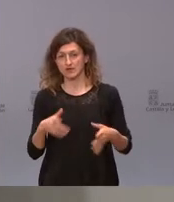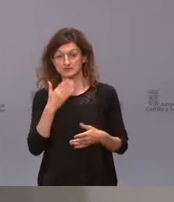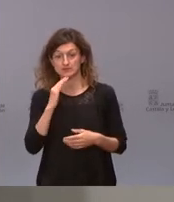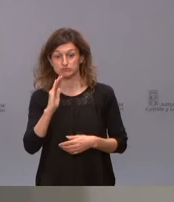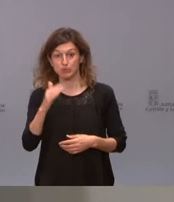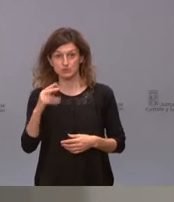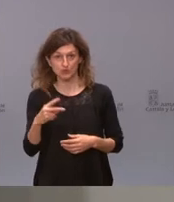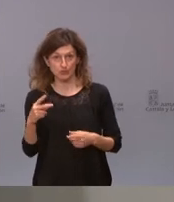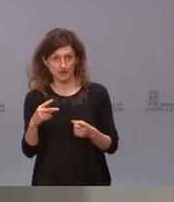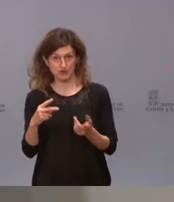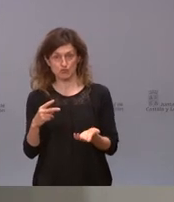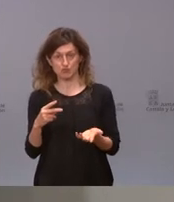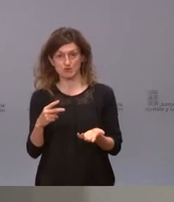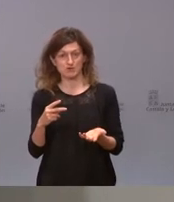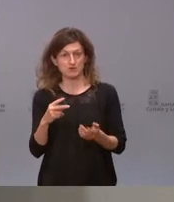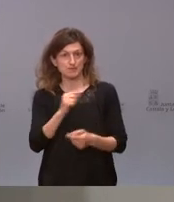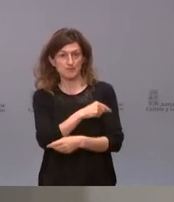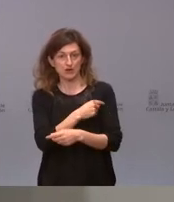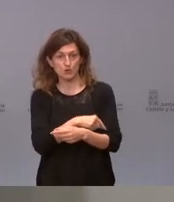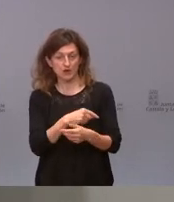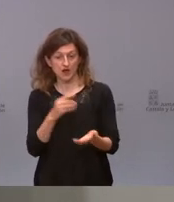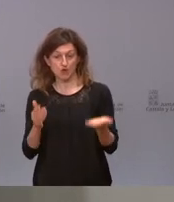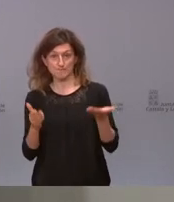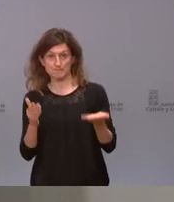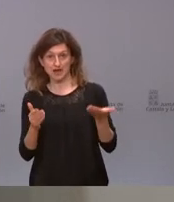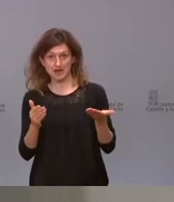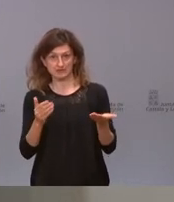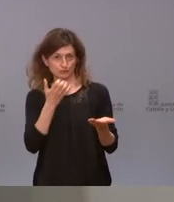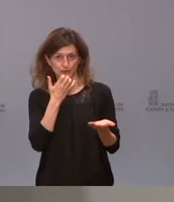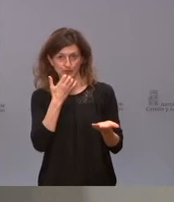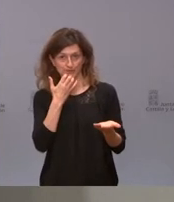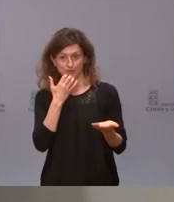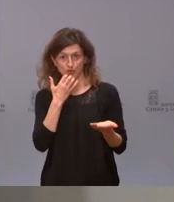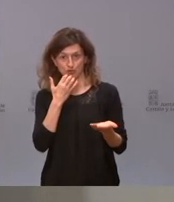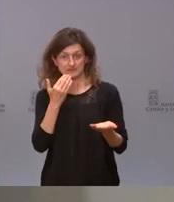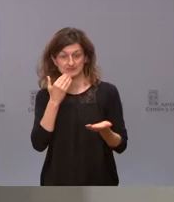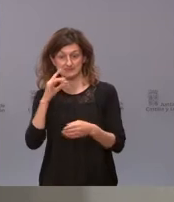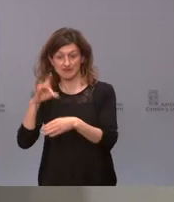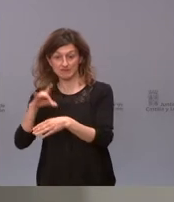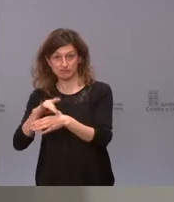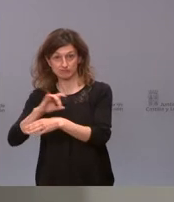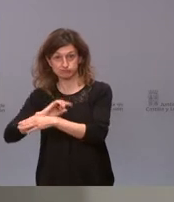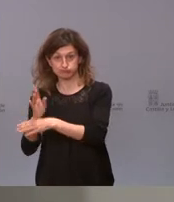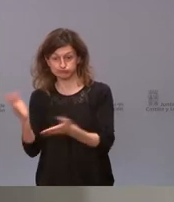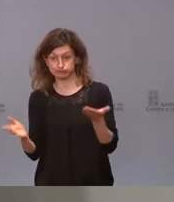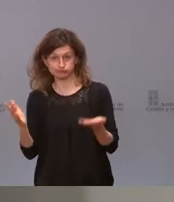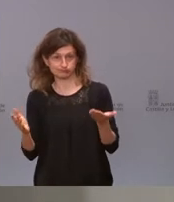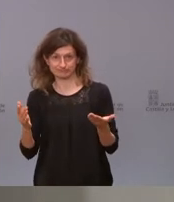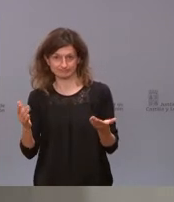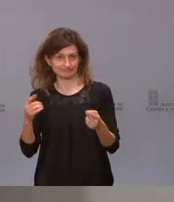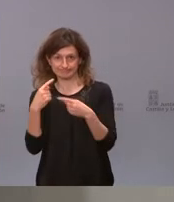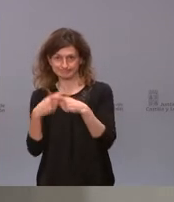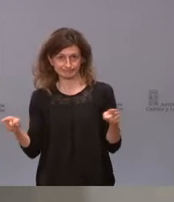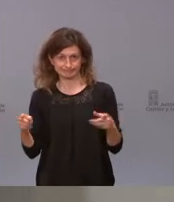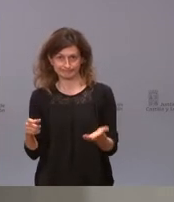de la vacuna no es comparable ni de muy lejos a los efectos secundarios que produce el coronavirus por lo